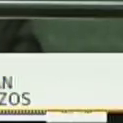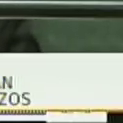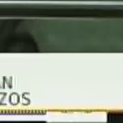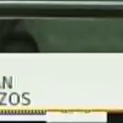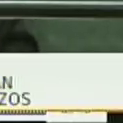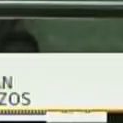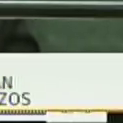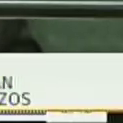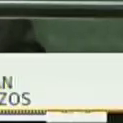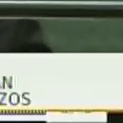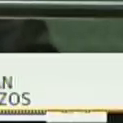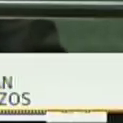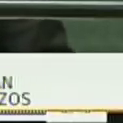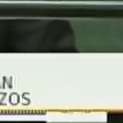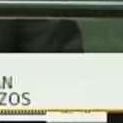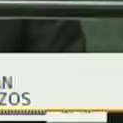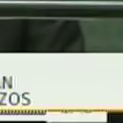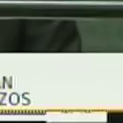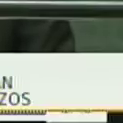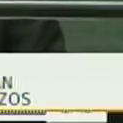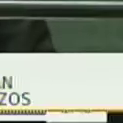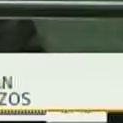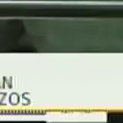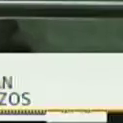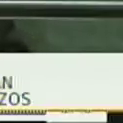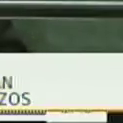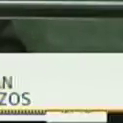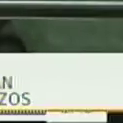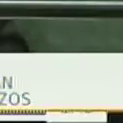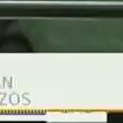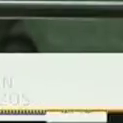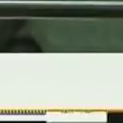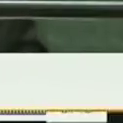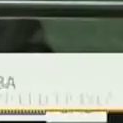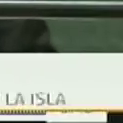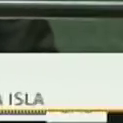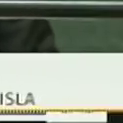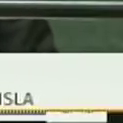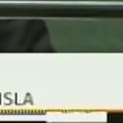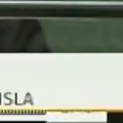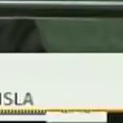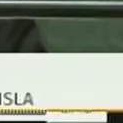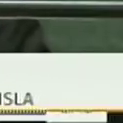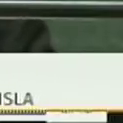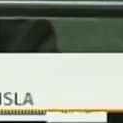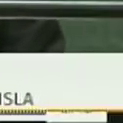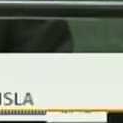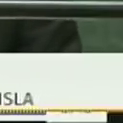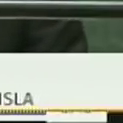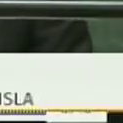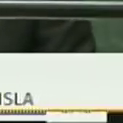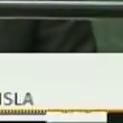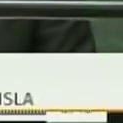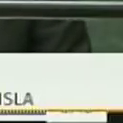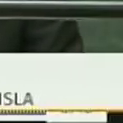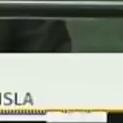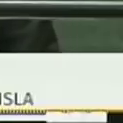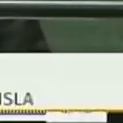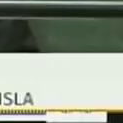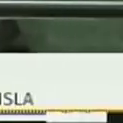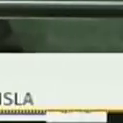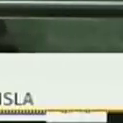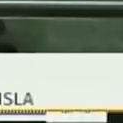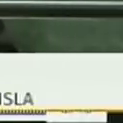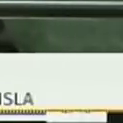Es un castigo colectivo, que emana de los caprichos, que emana de la soberbia, de los